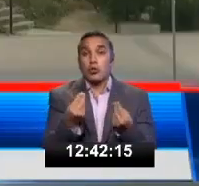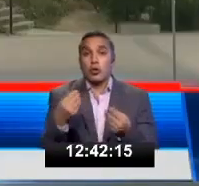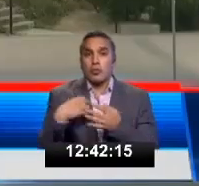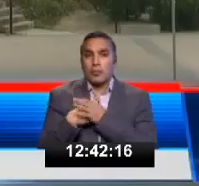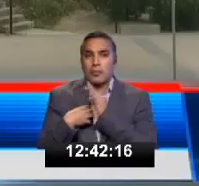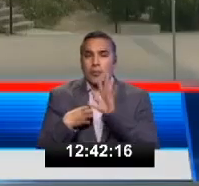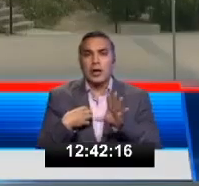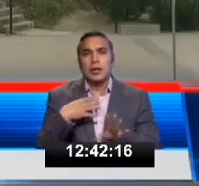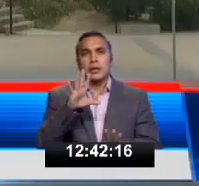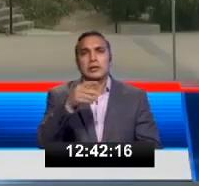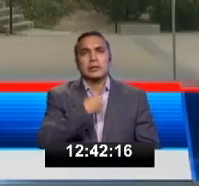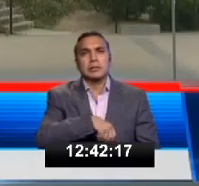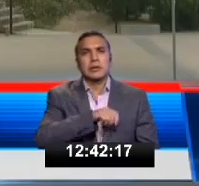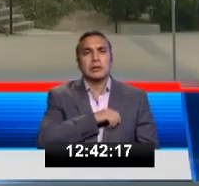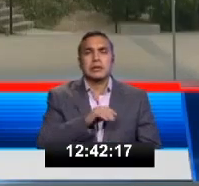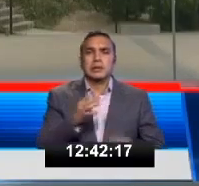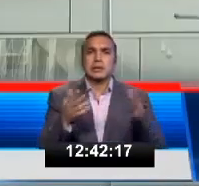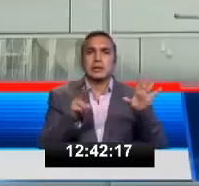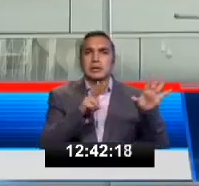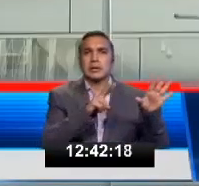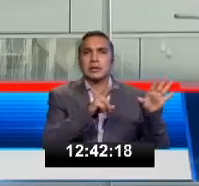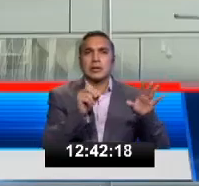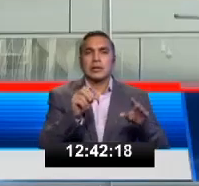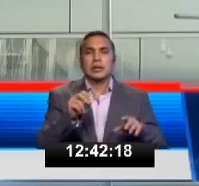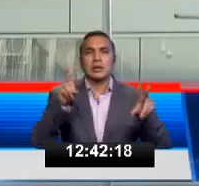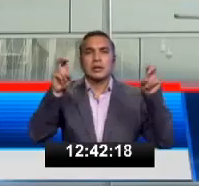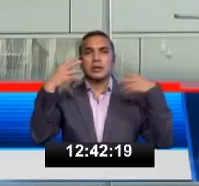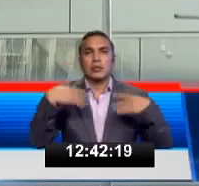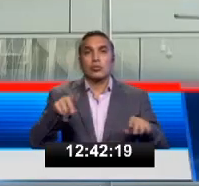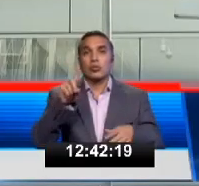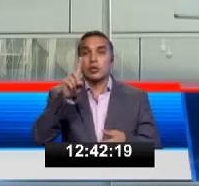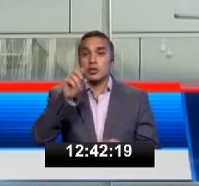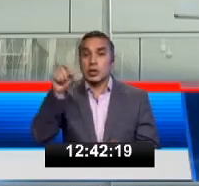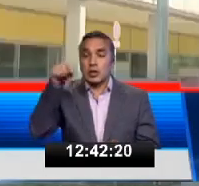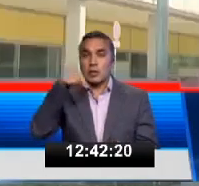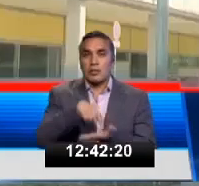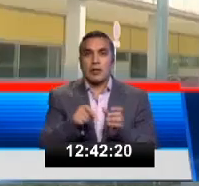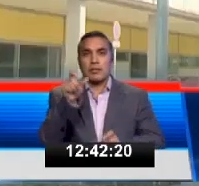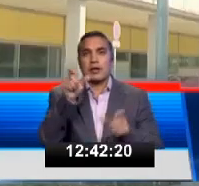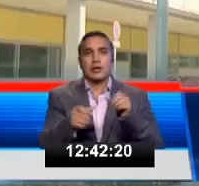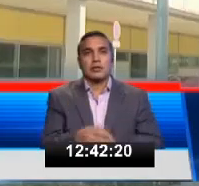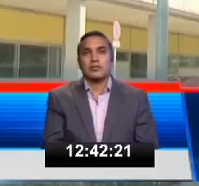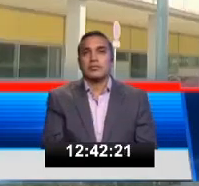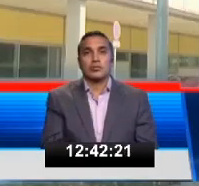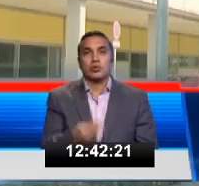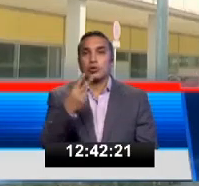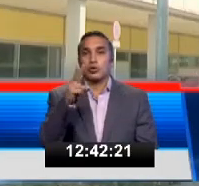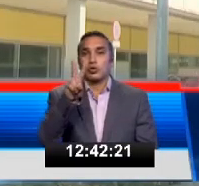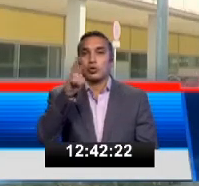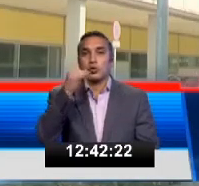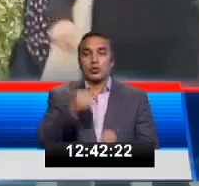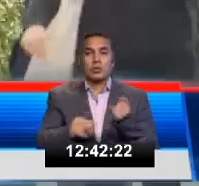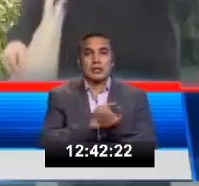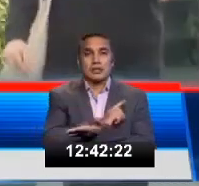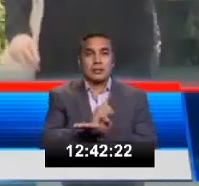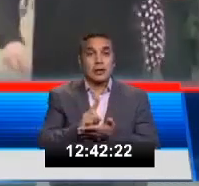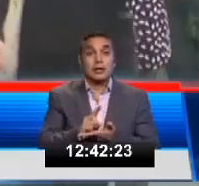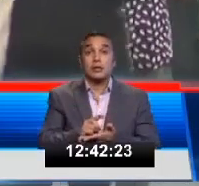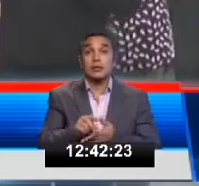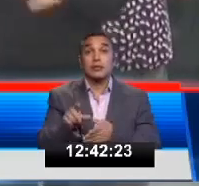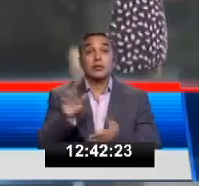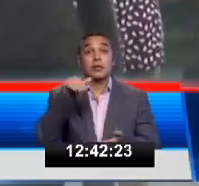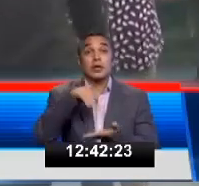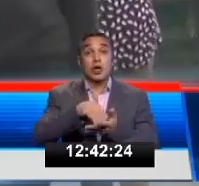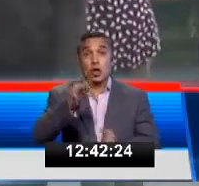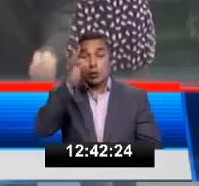españa registra cerca de 300 casos por cada 100.000 habitantes en las dos últimas semanas los centros hospitalarios ya